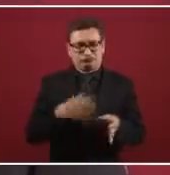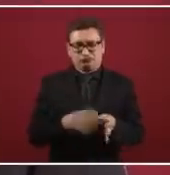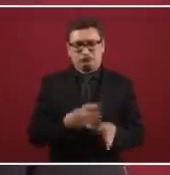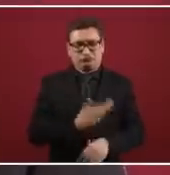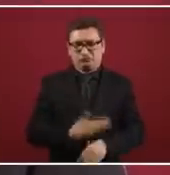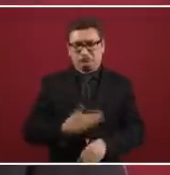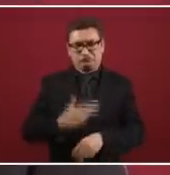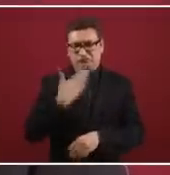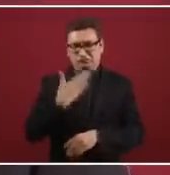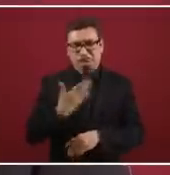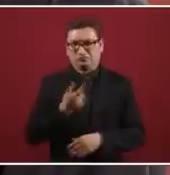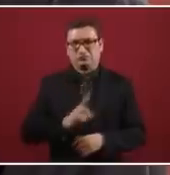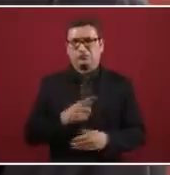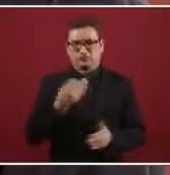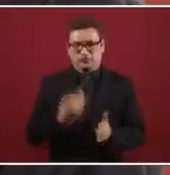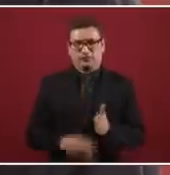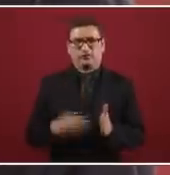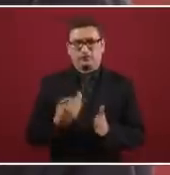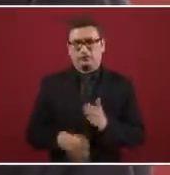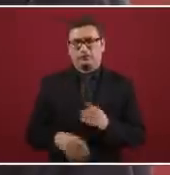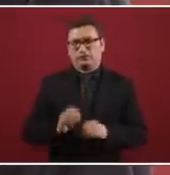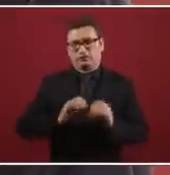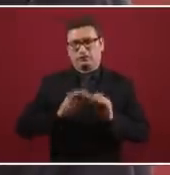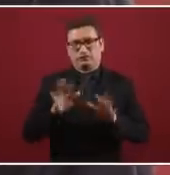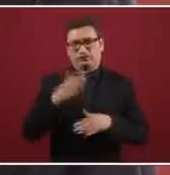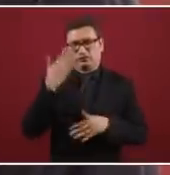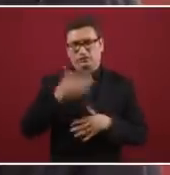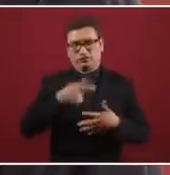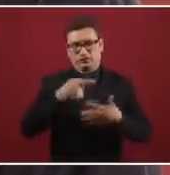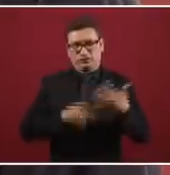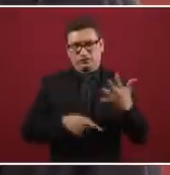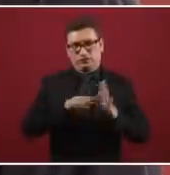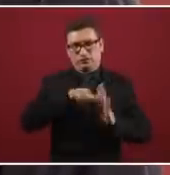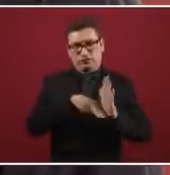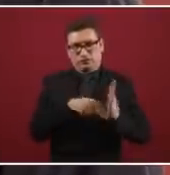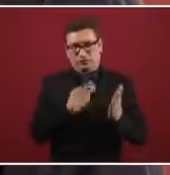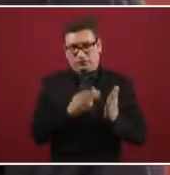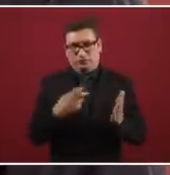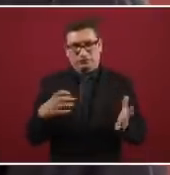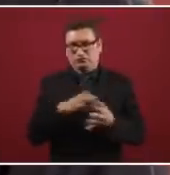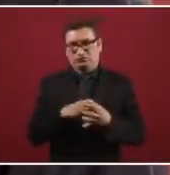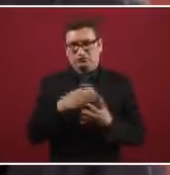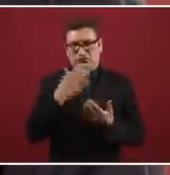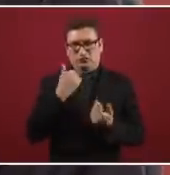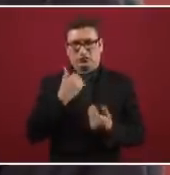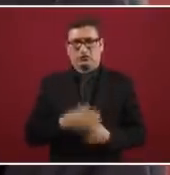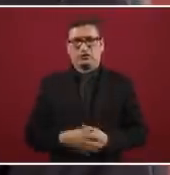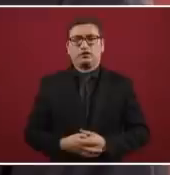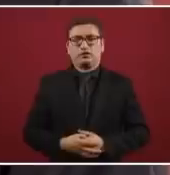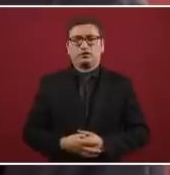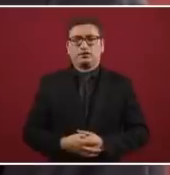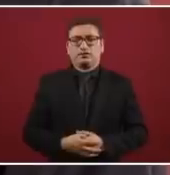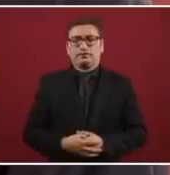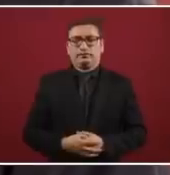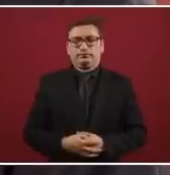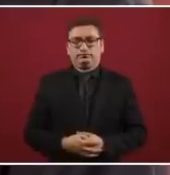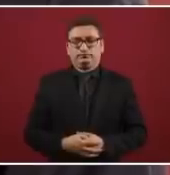adecuadamente, o sea, de conformidad con lo que establece la norma, y que eso